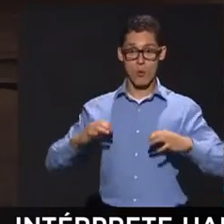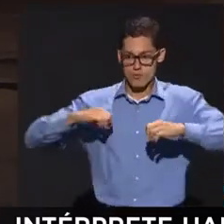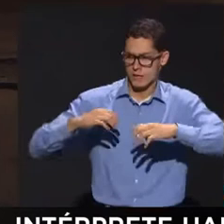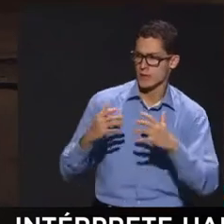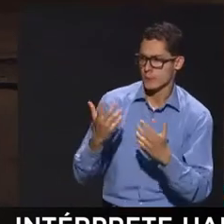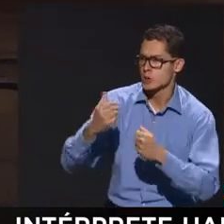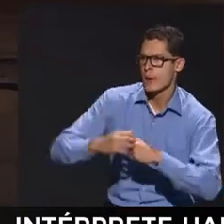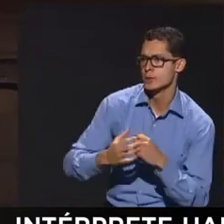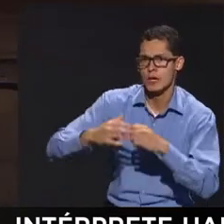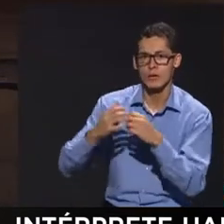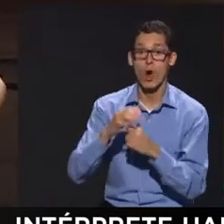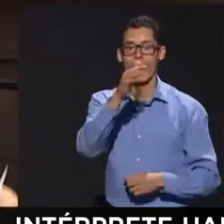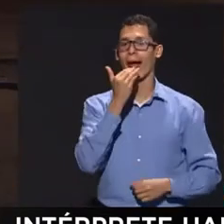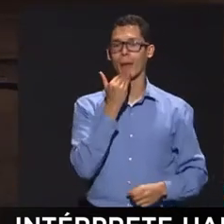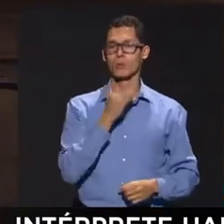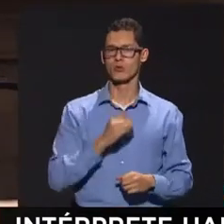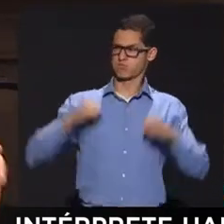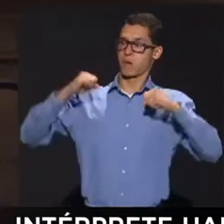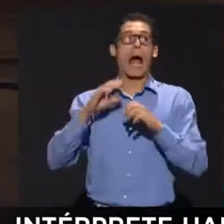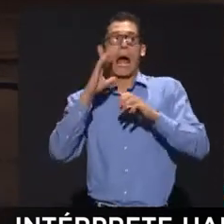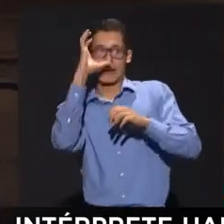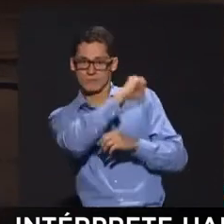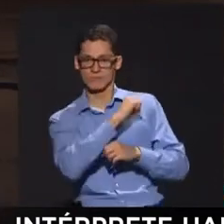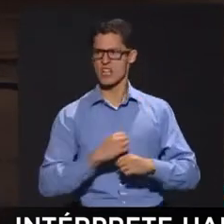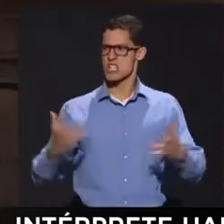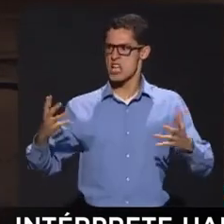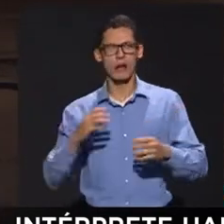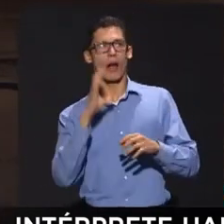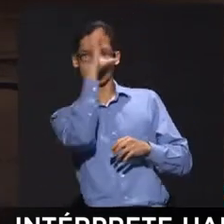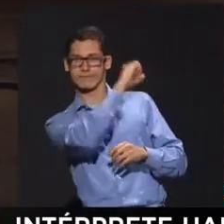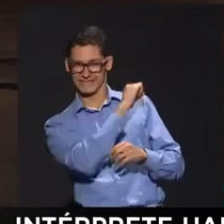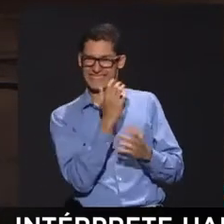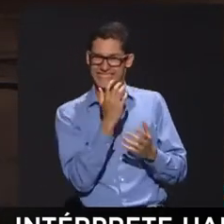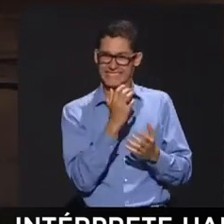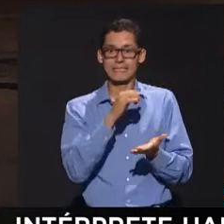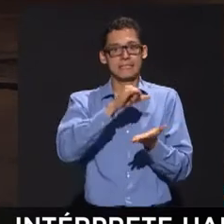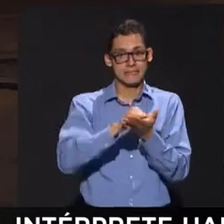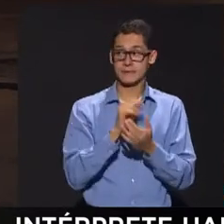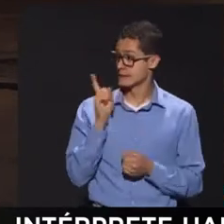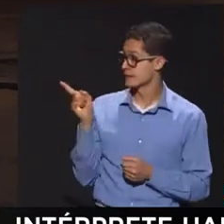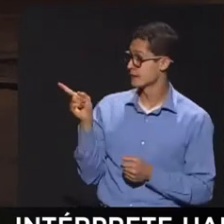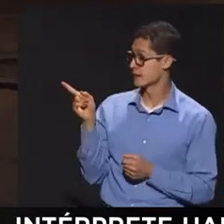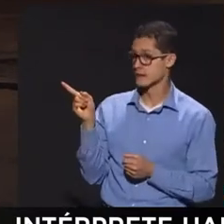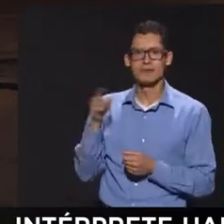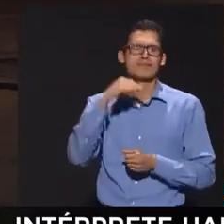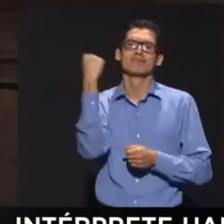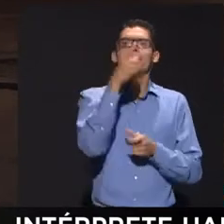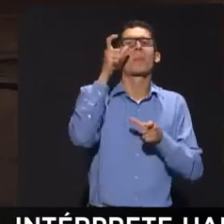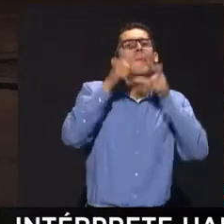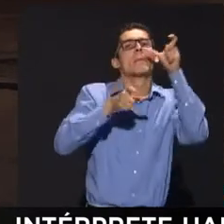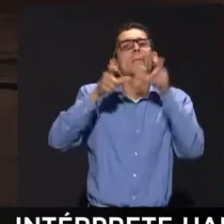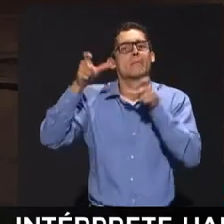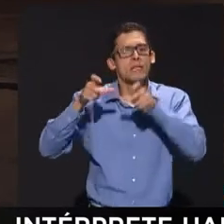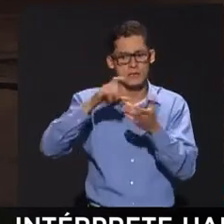y de relacionarnos y las creencias prácticas ciudadanas. Y eso no es